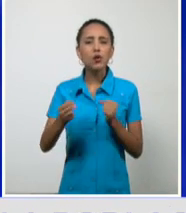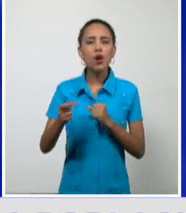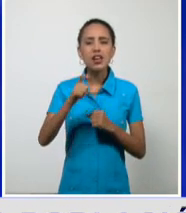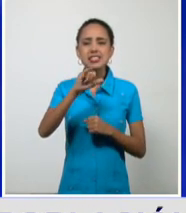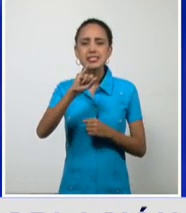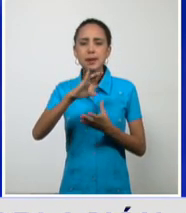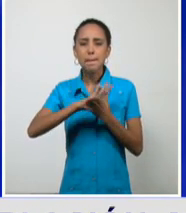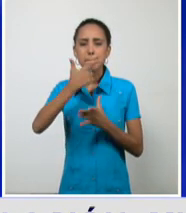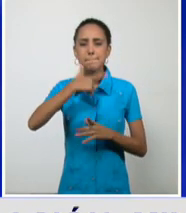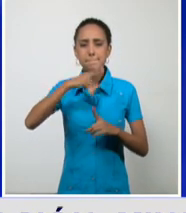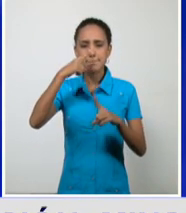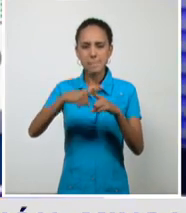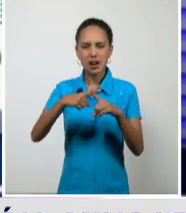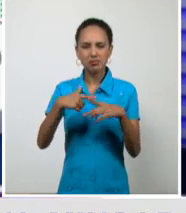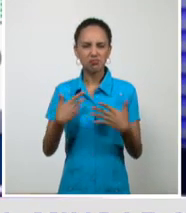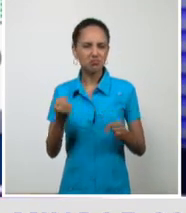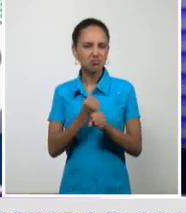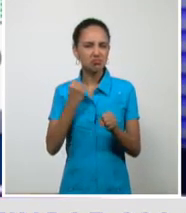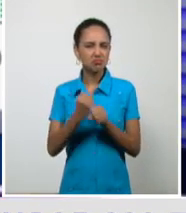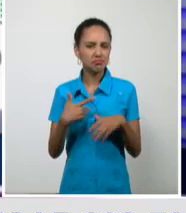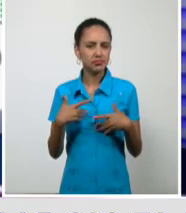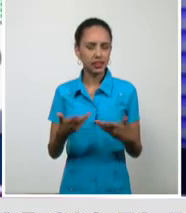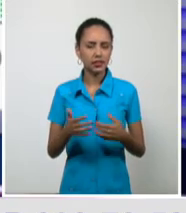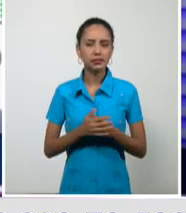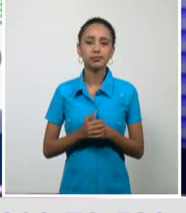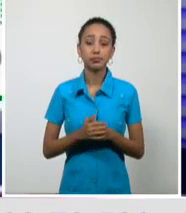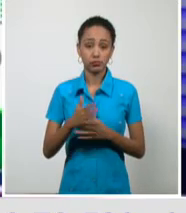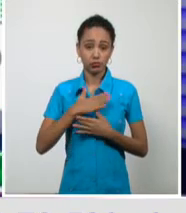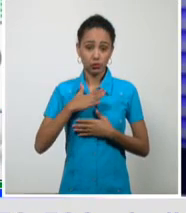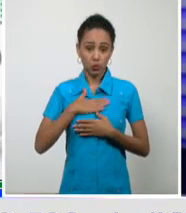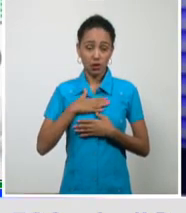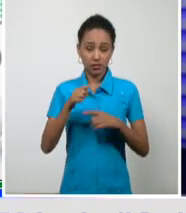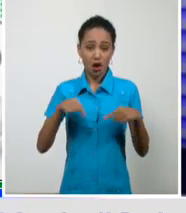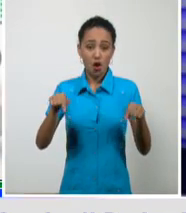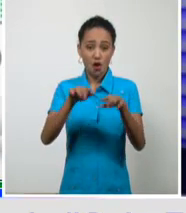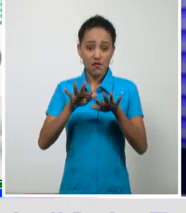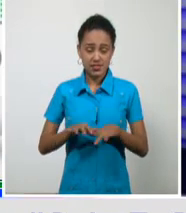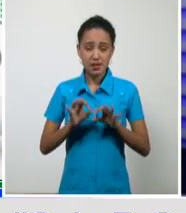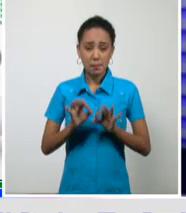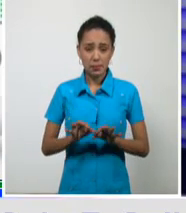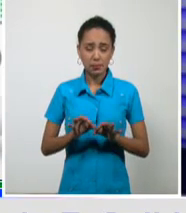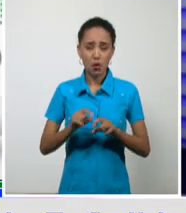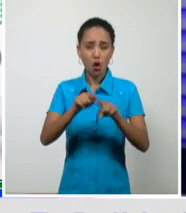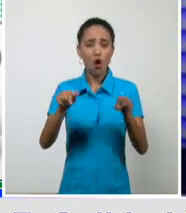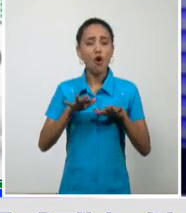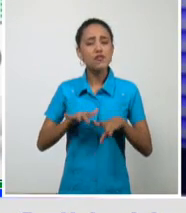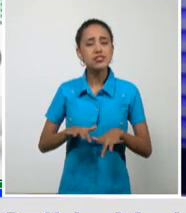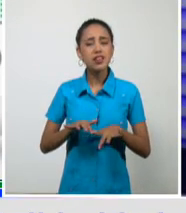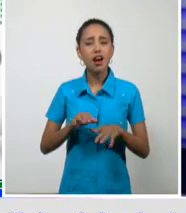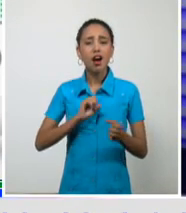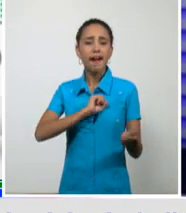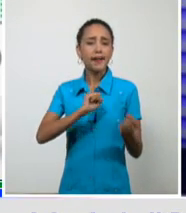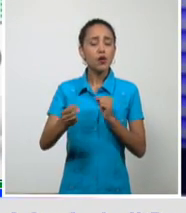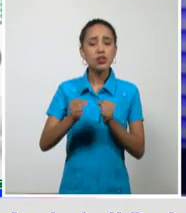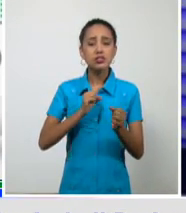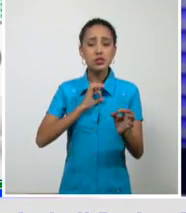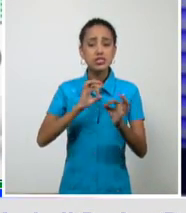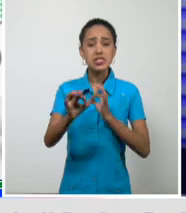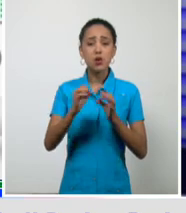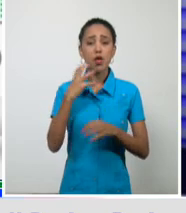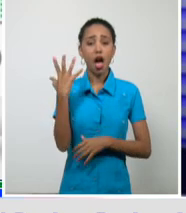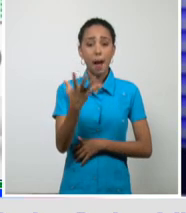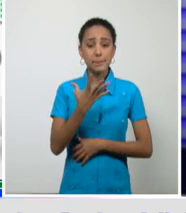se dedica? Correcto. A ver, la oficina nuestra, cuyo nombre completo es Oficina de Regulación y Seguridad Ambiental,